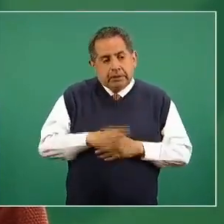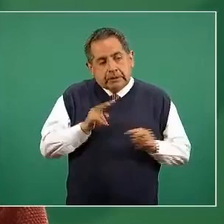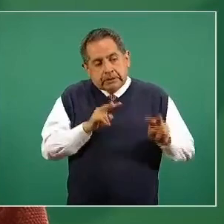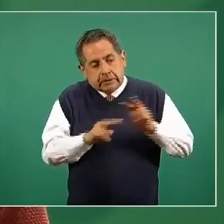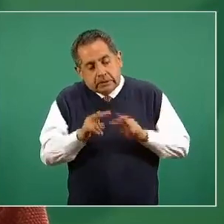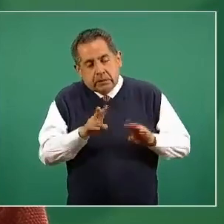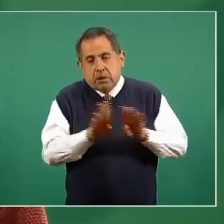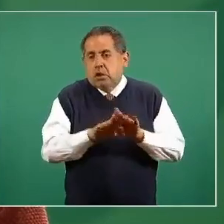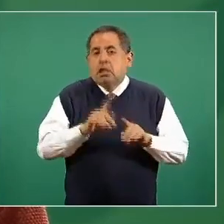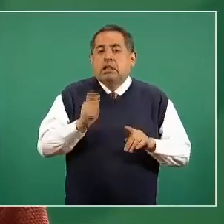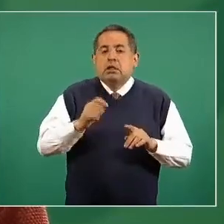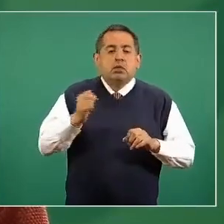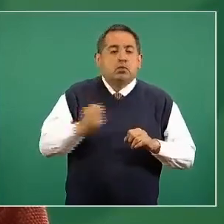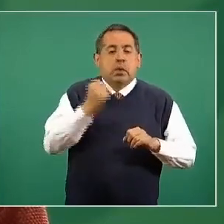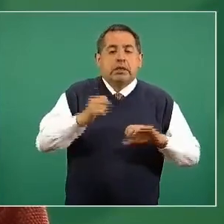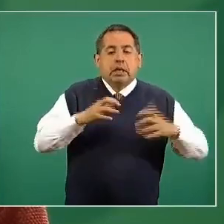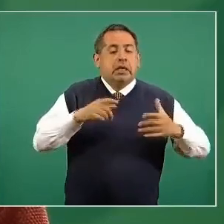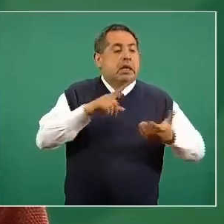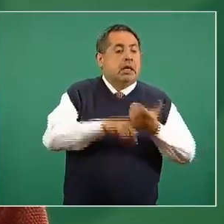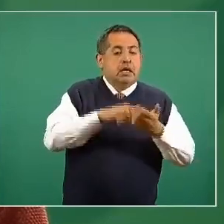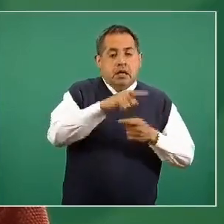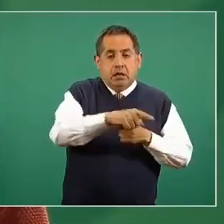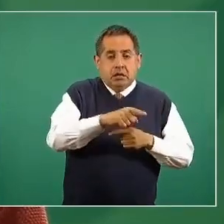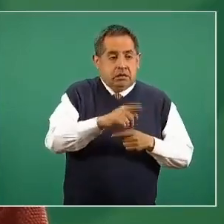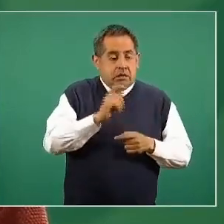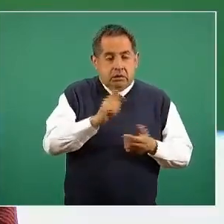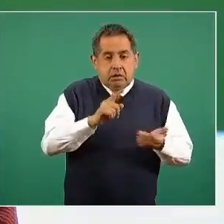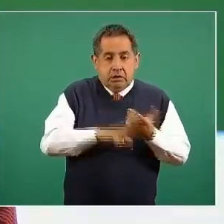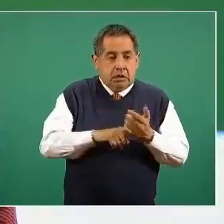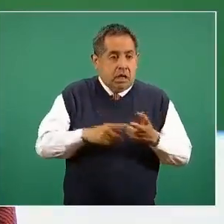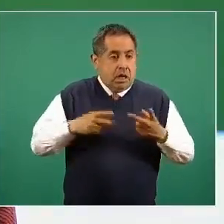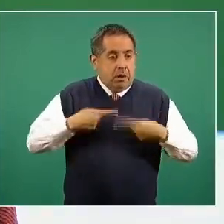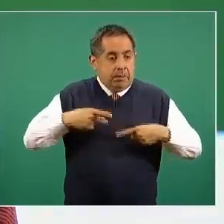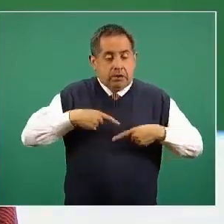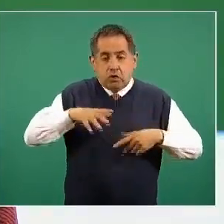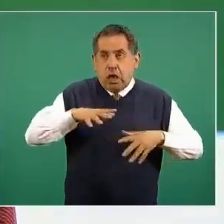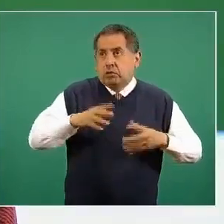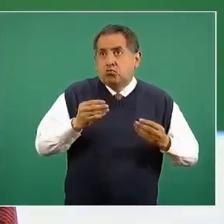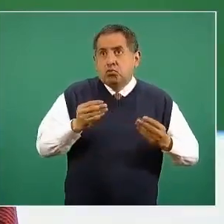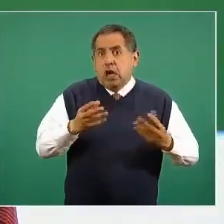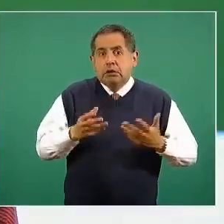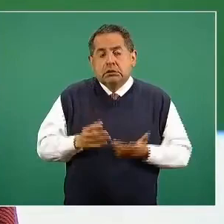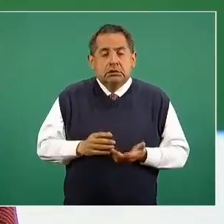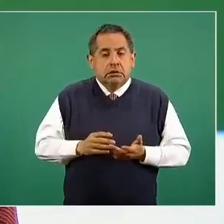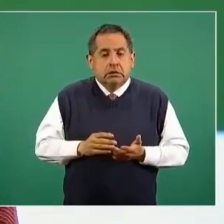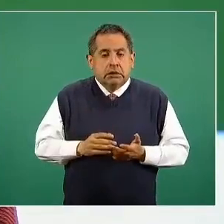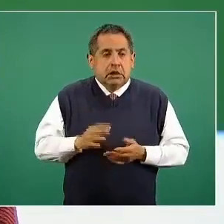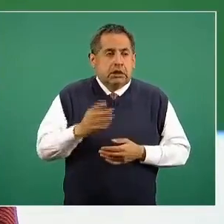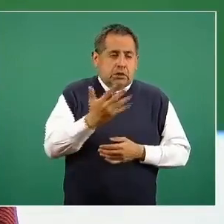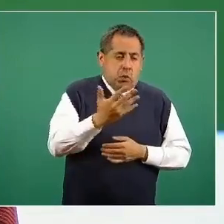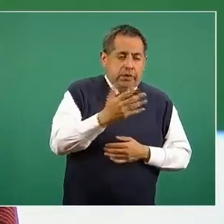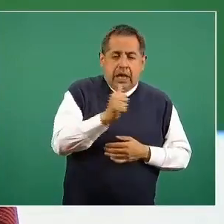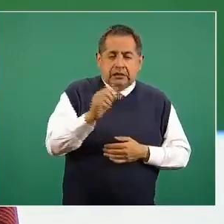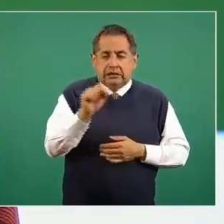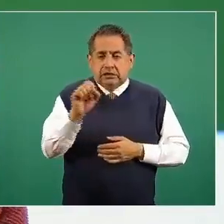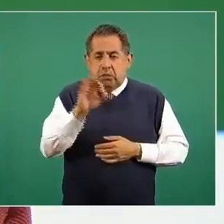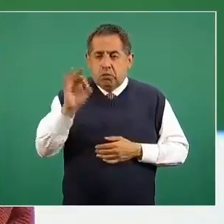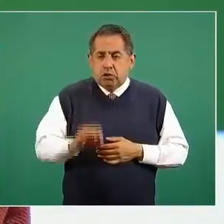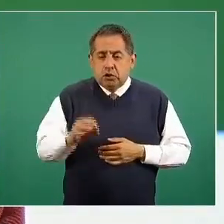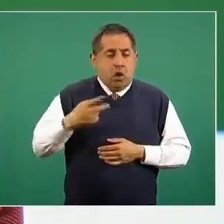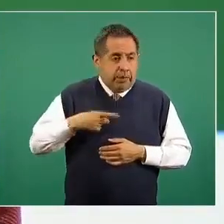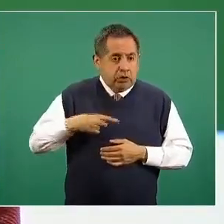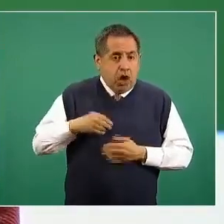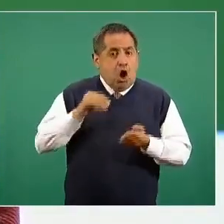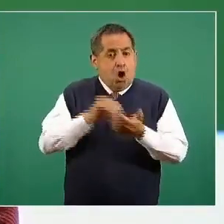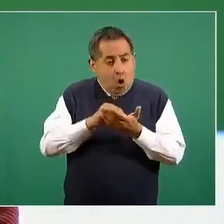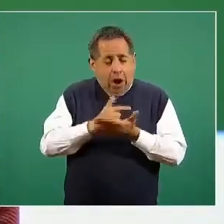que afortunadamente hay una proporción grande de personas, en general de 50-60% de las personas, aún